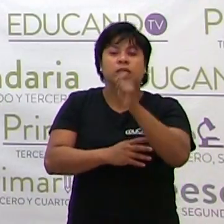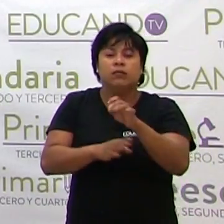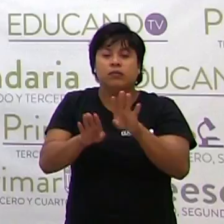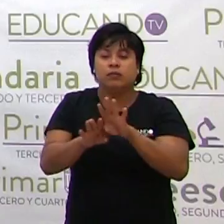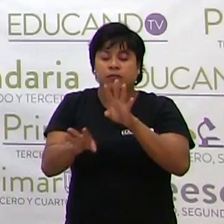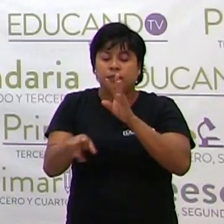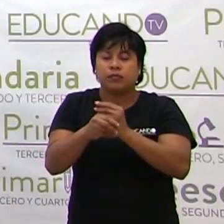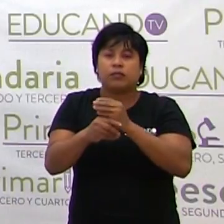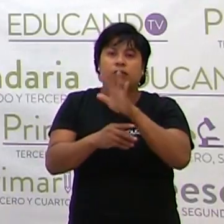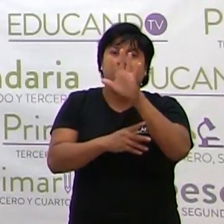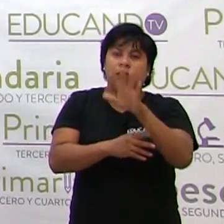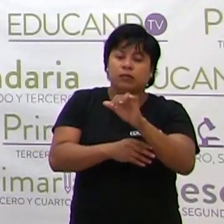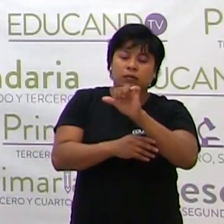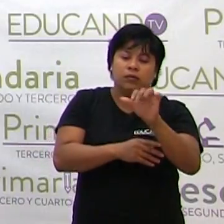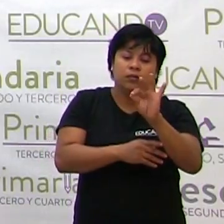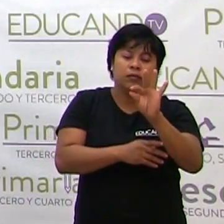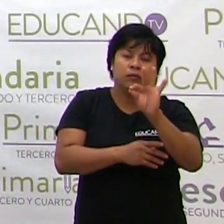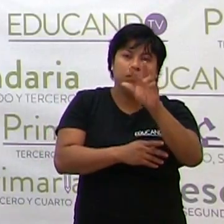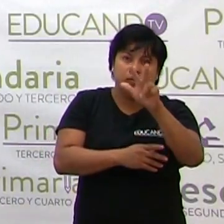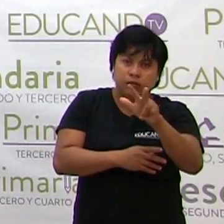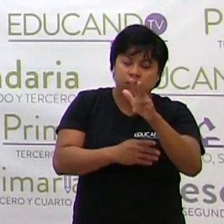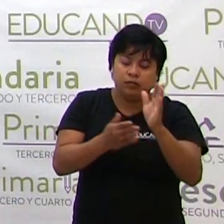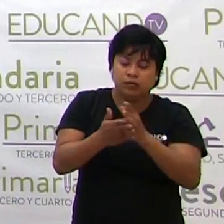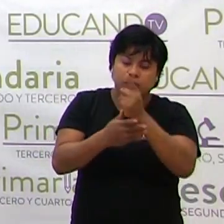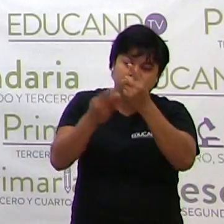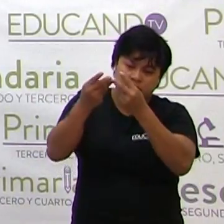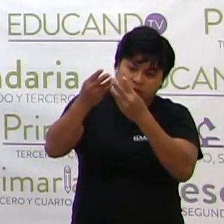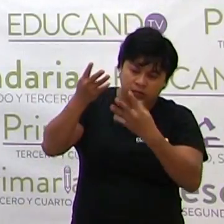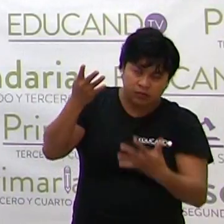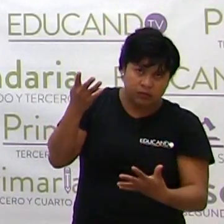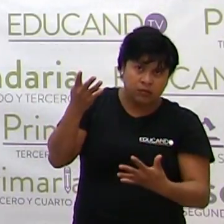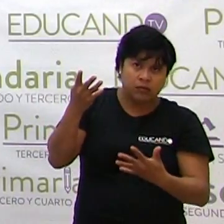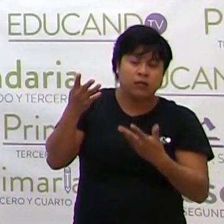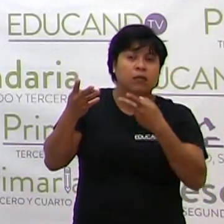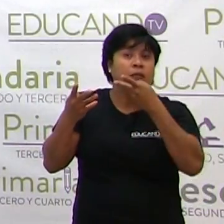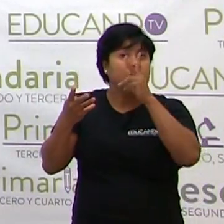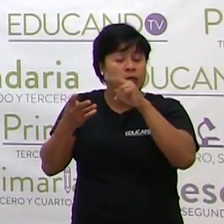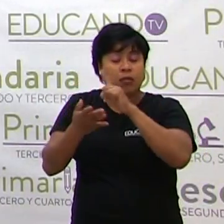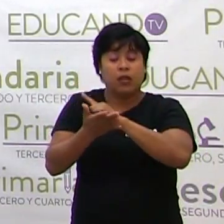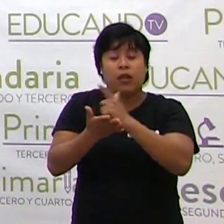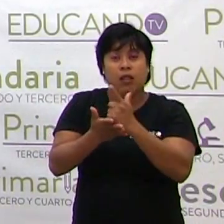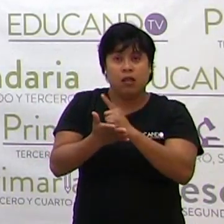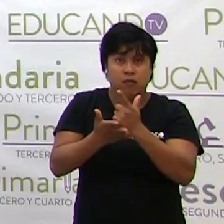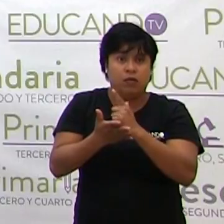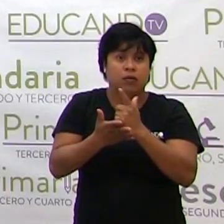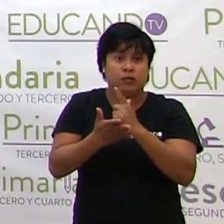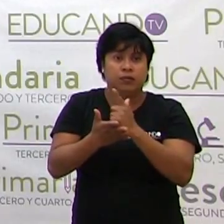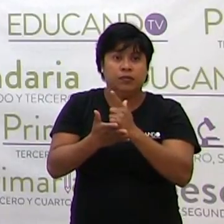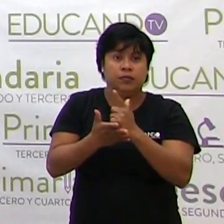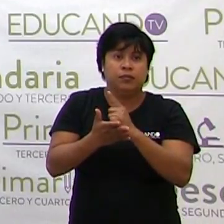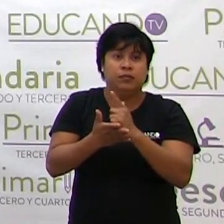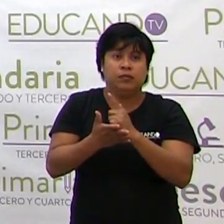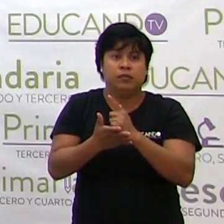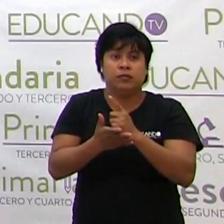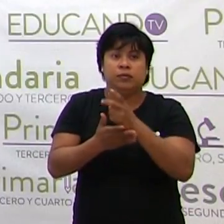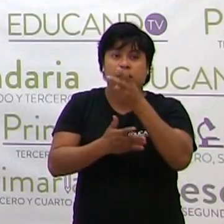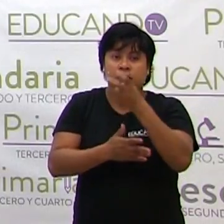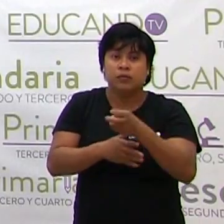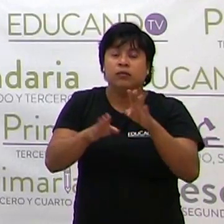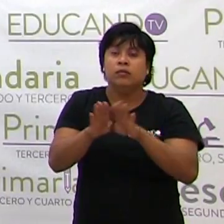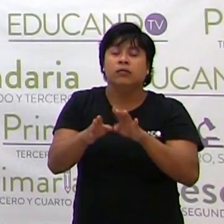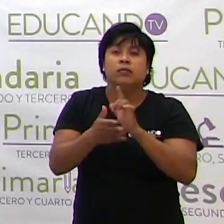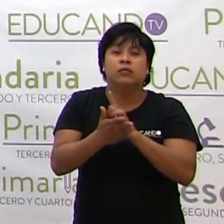total de 5 a 48 páginas. Pero los libros, niños y niñas, los